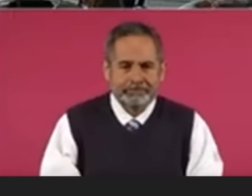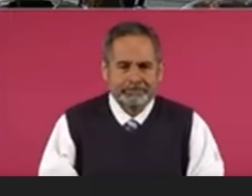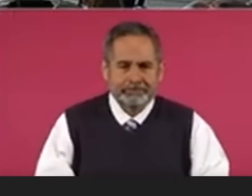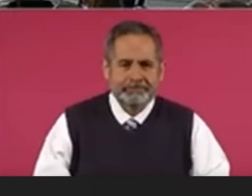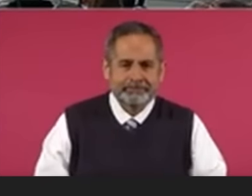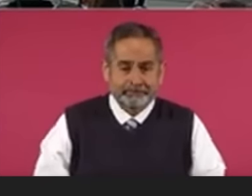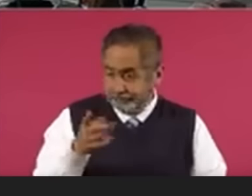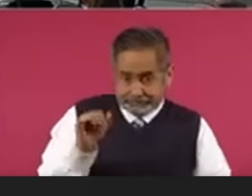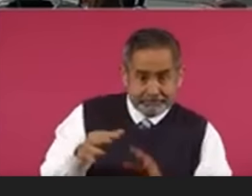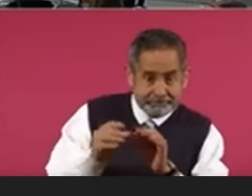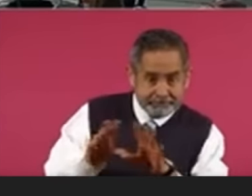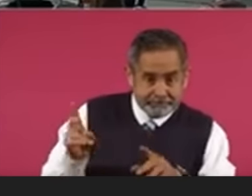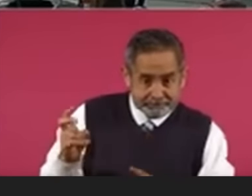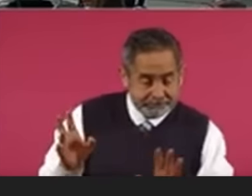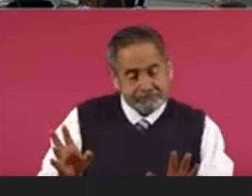Así es.